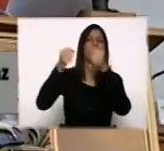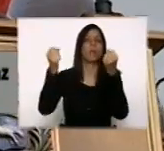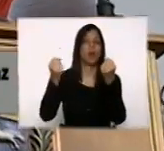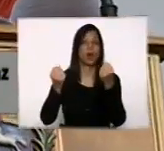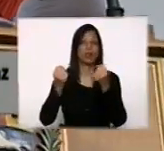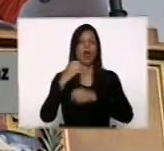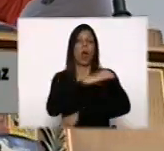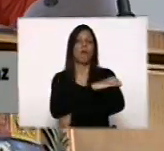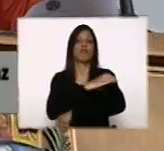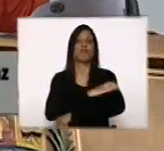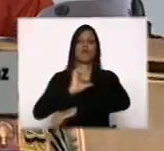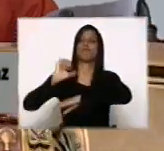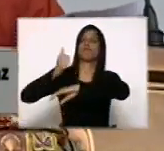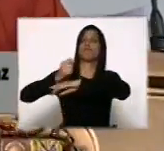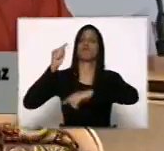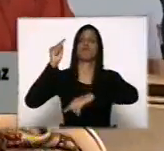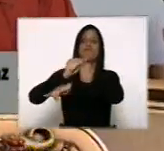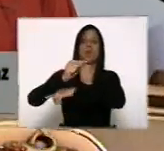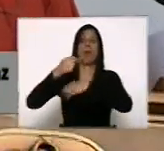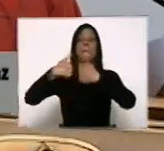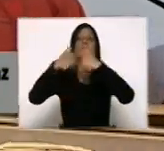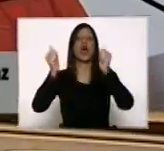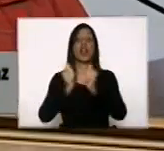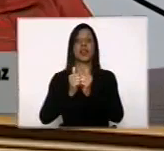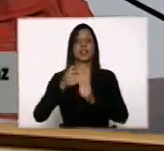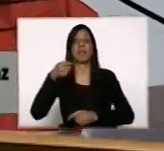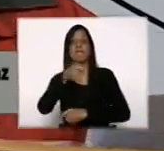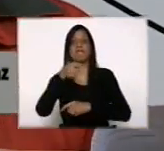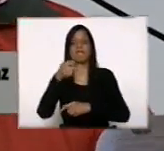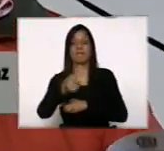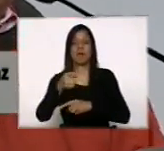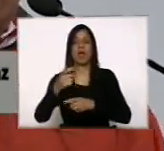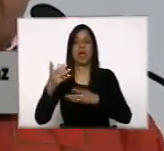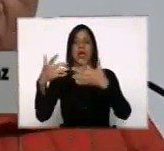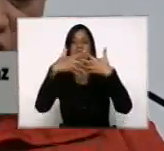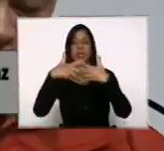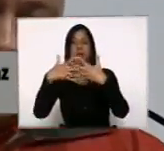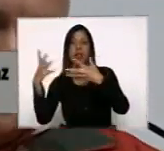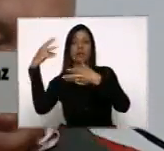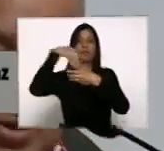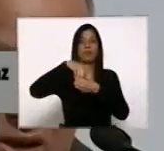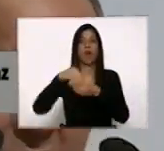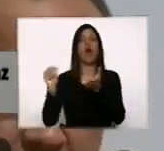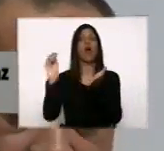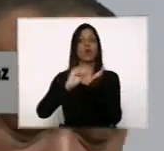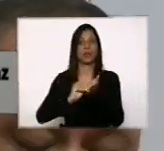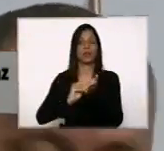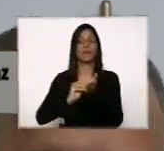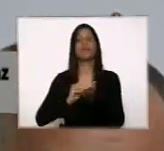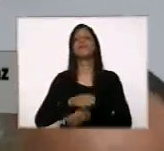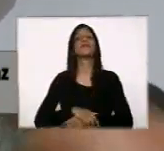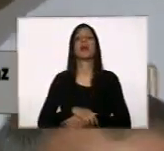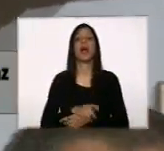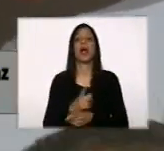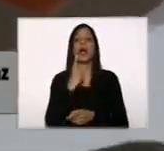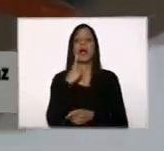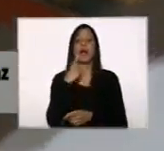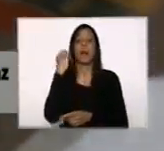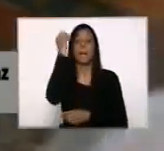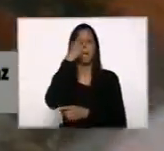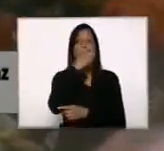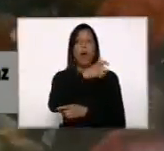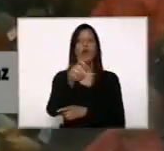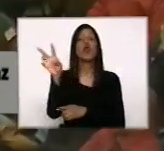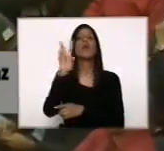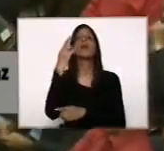pretendiendo imponer a través de la violencia un neocoloniaje vergonzoso. Considerando el alto compromiso del pueblo